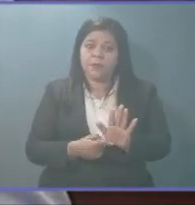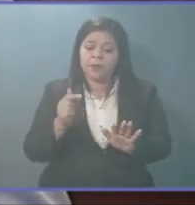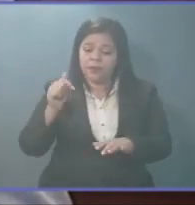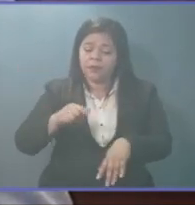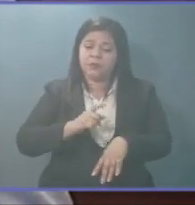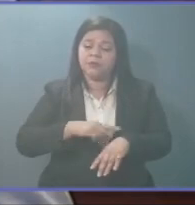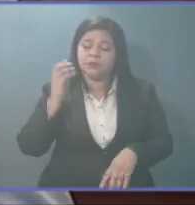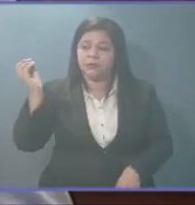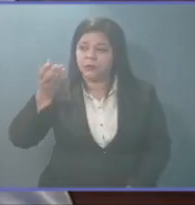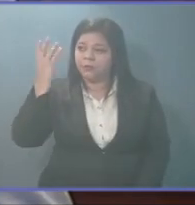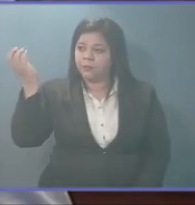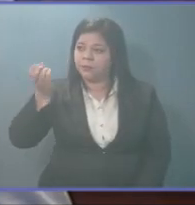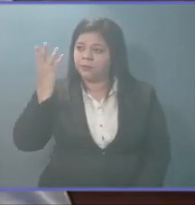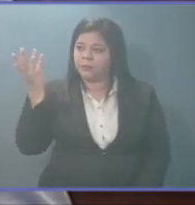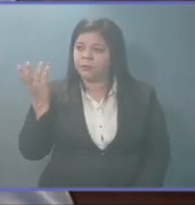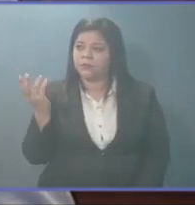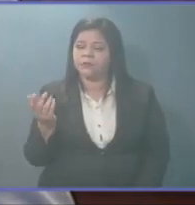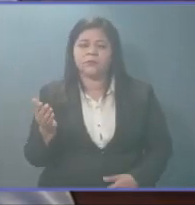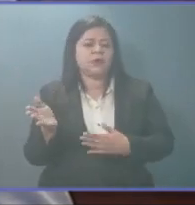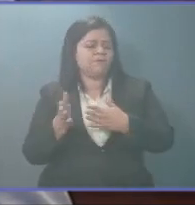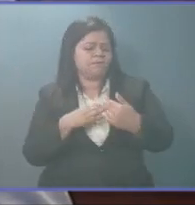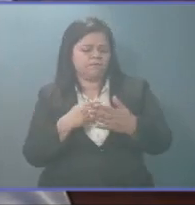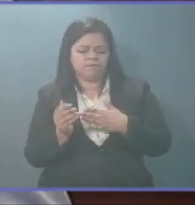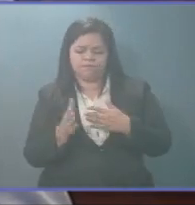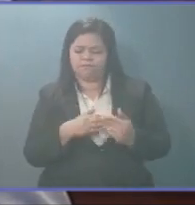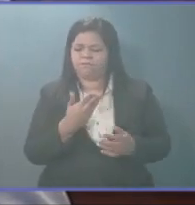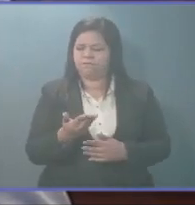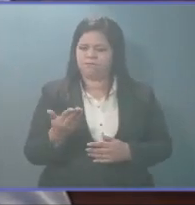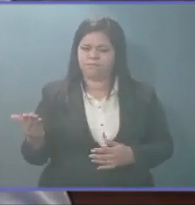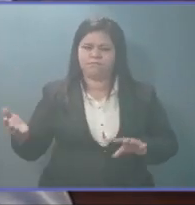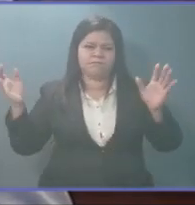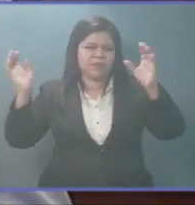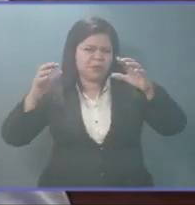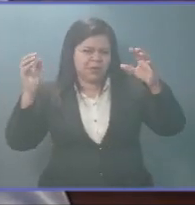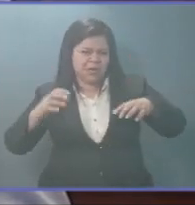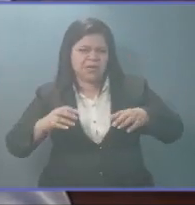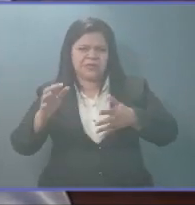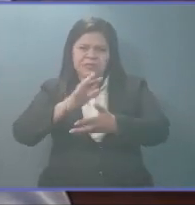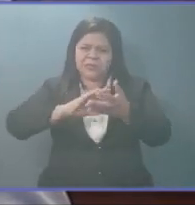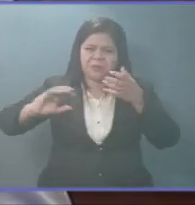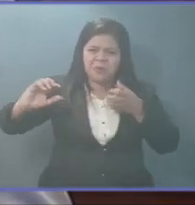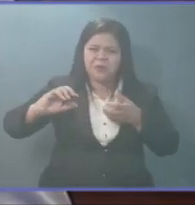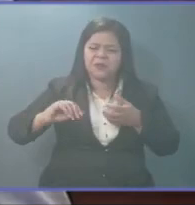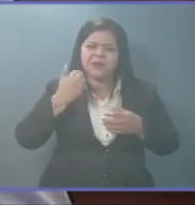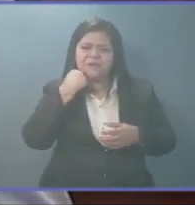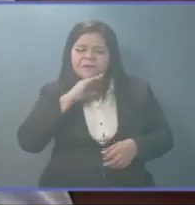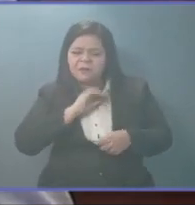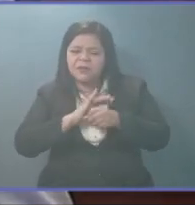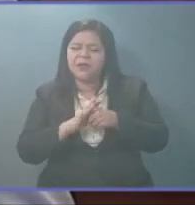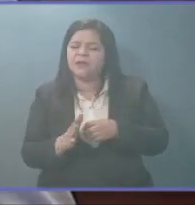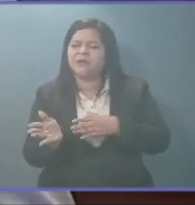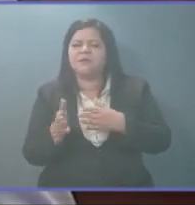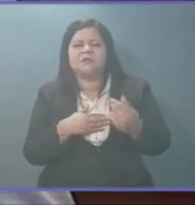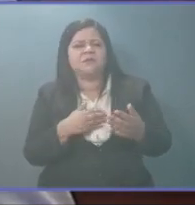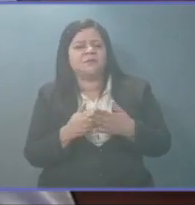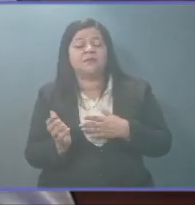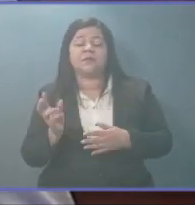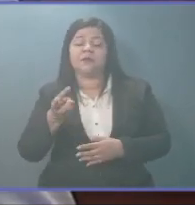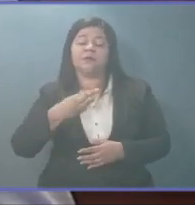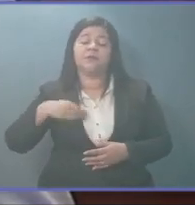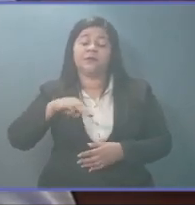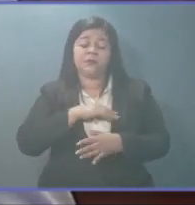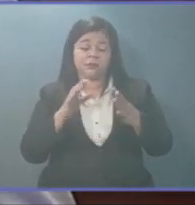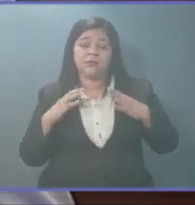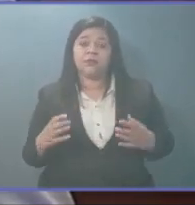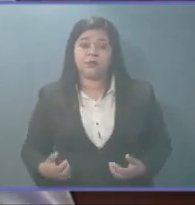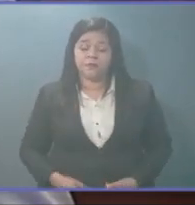pandemia que atravesamos. Sin importar los hechos, los desastres, las pandemias o cualquier otra plaga que se asome, este Ministerio de Gobernación